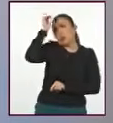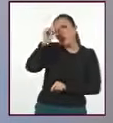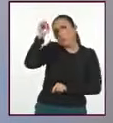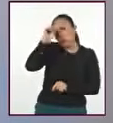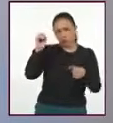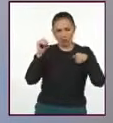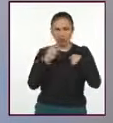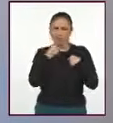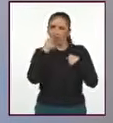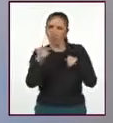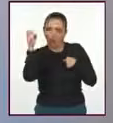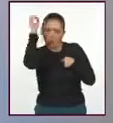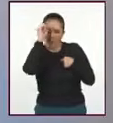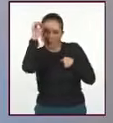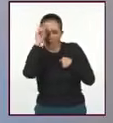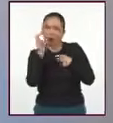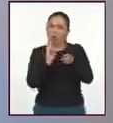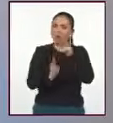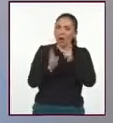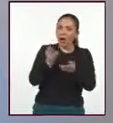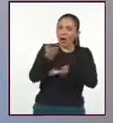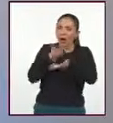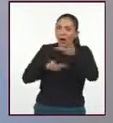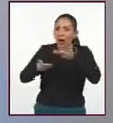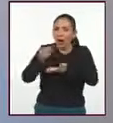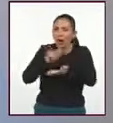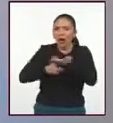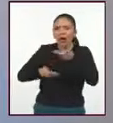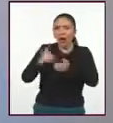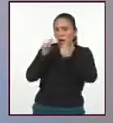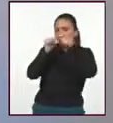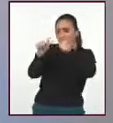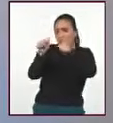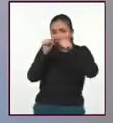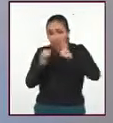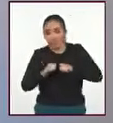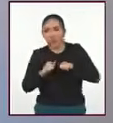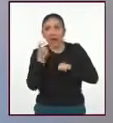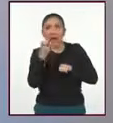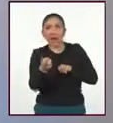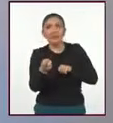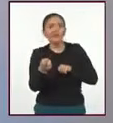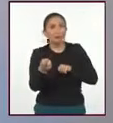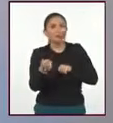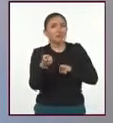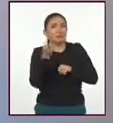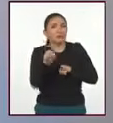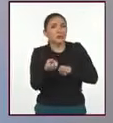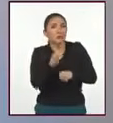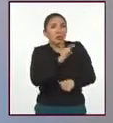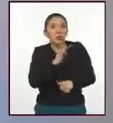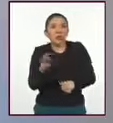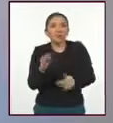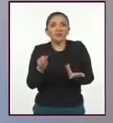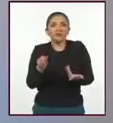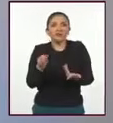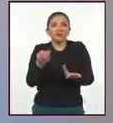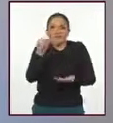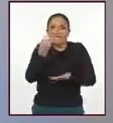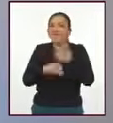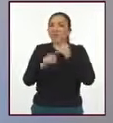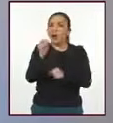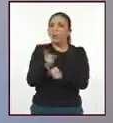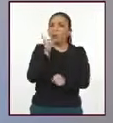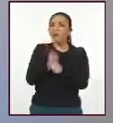opinión, que traten de escucharse. Y puede que suene muy simple, pero de verdad casi nunca nos damos esta oportunidad